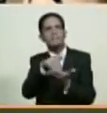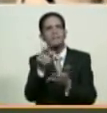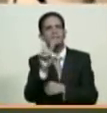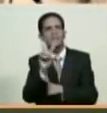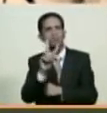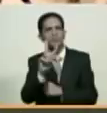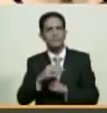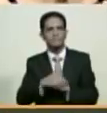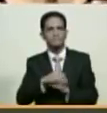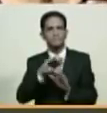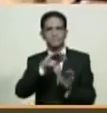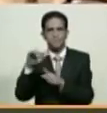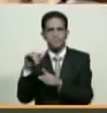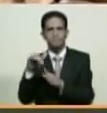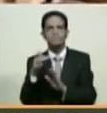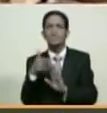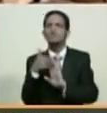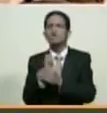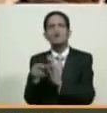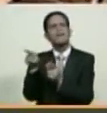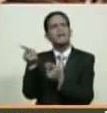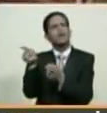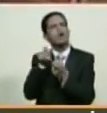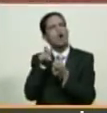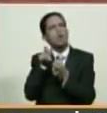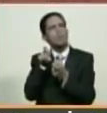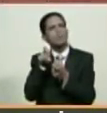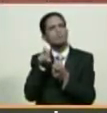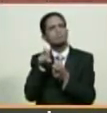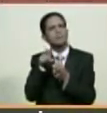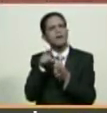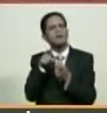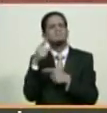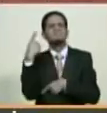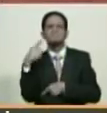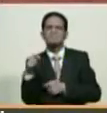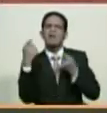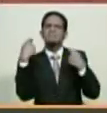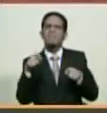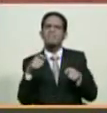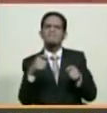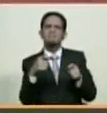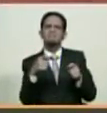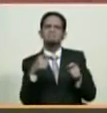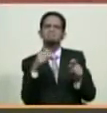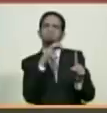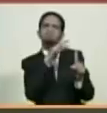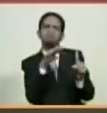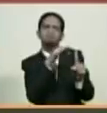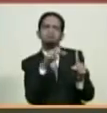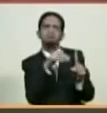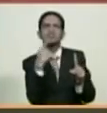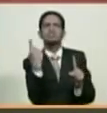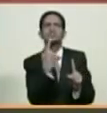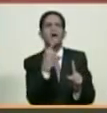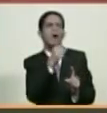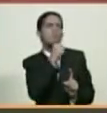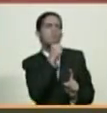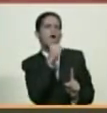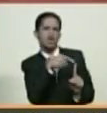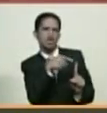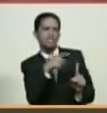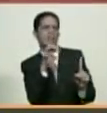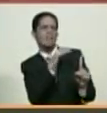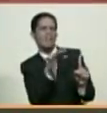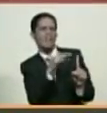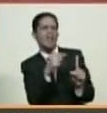cobro de pensiones, estaban tratando de manipular a nuestras abuelas y a nuestros abuelos, que solamente iban a cobrar pensiones los abuelos y las